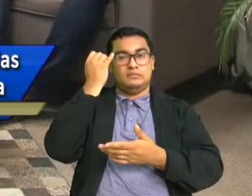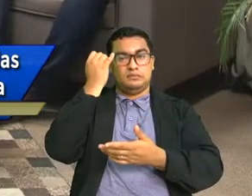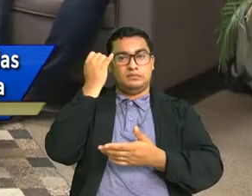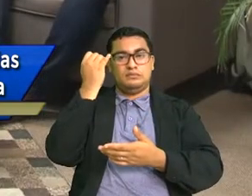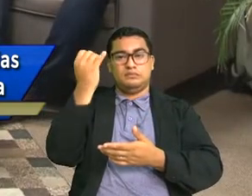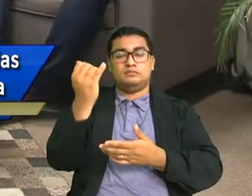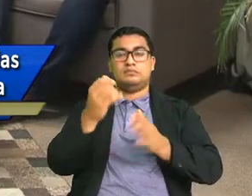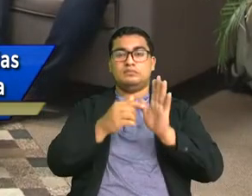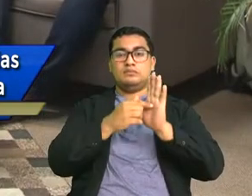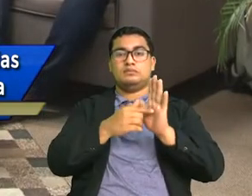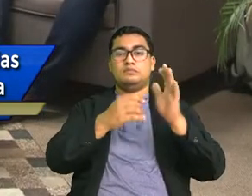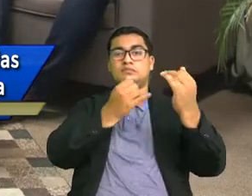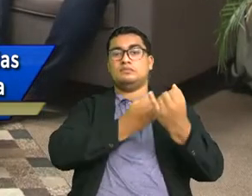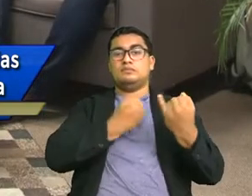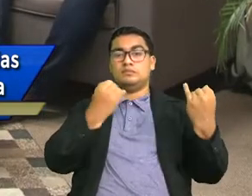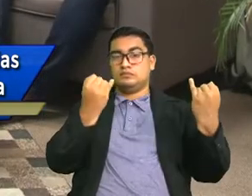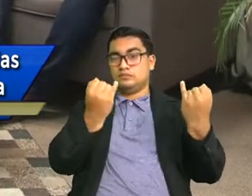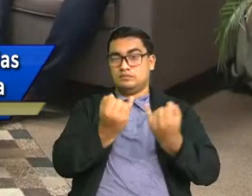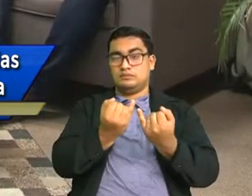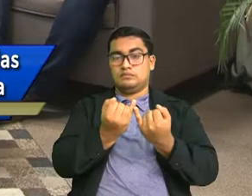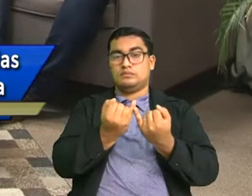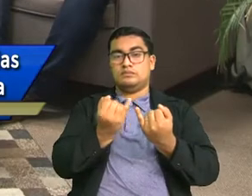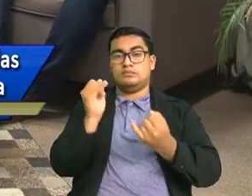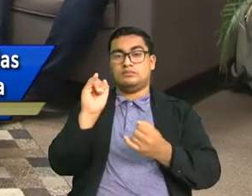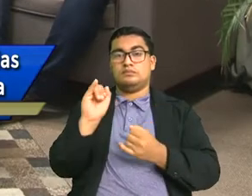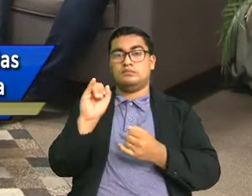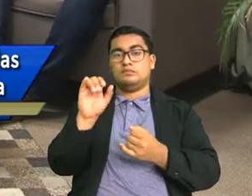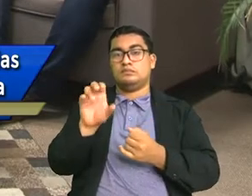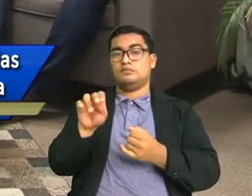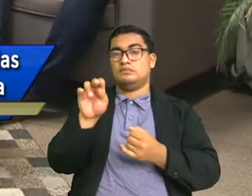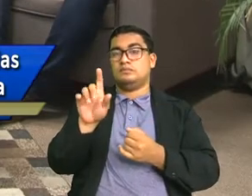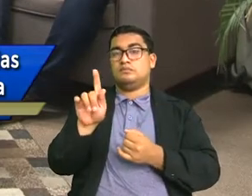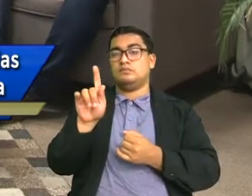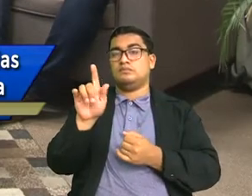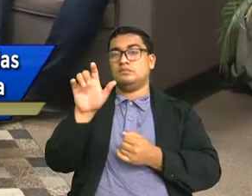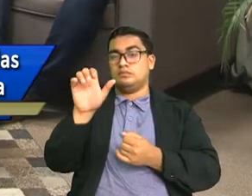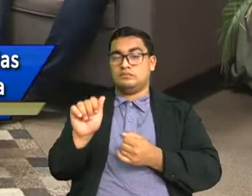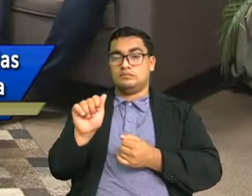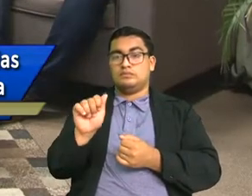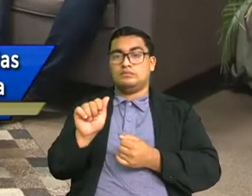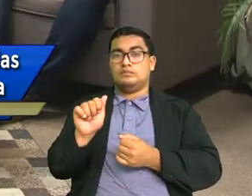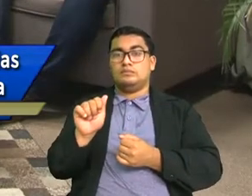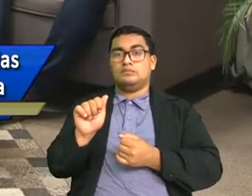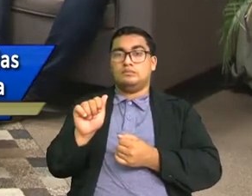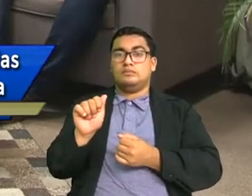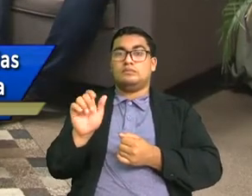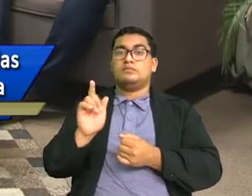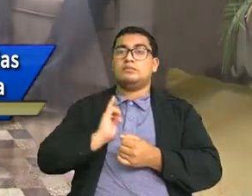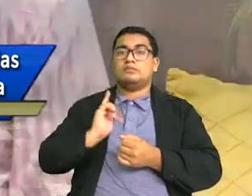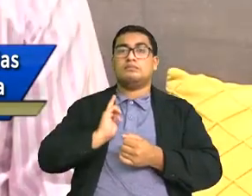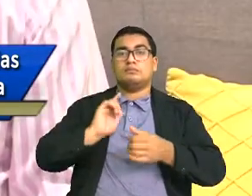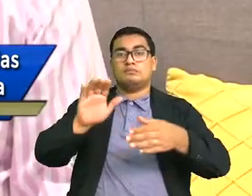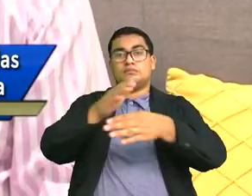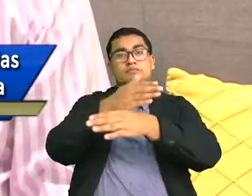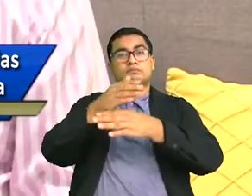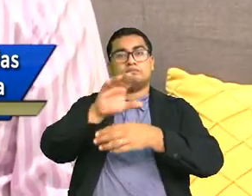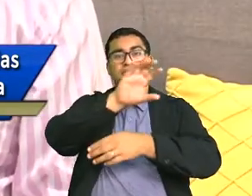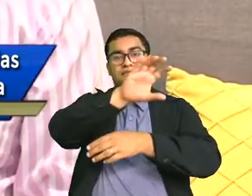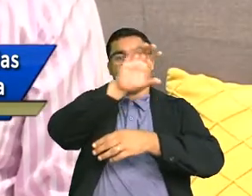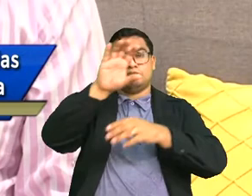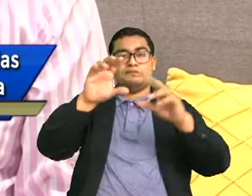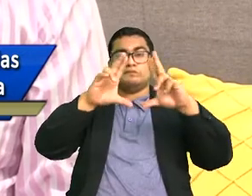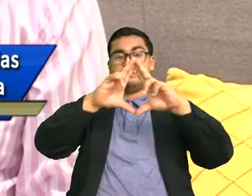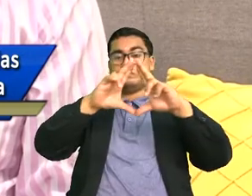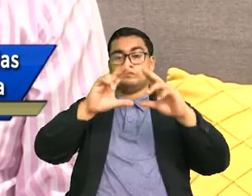instituto nicaragüense como sistema de producción tenemos del espacio del centro de desarrollo tecnológico en los territorios esos